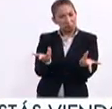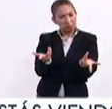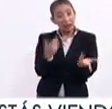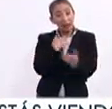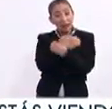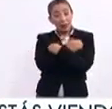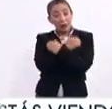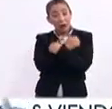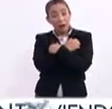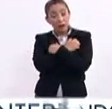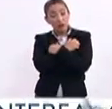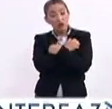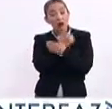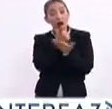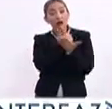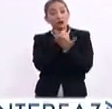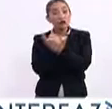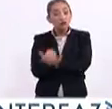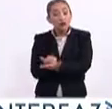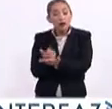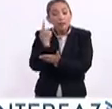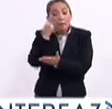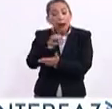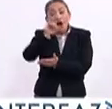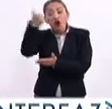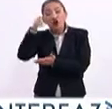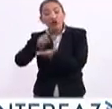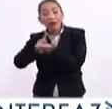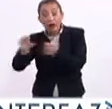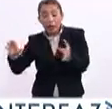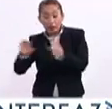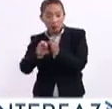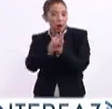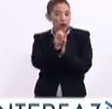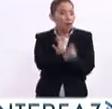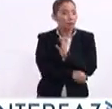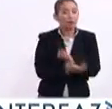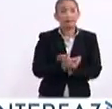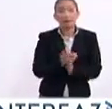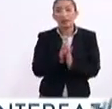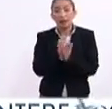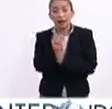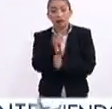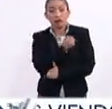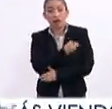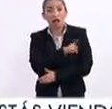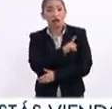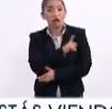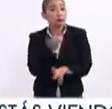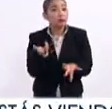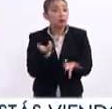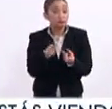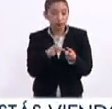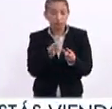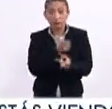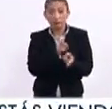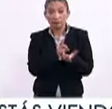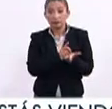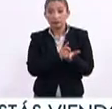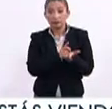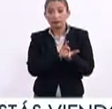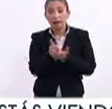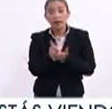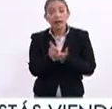la educación permite lograr otros derechos. Por ejemplo, el derecho a la salud, el derecho